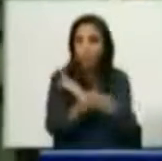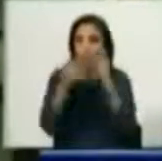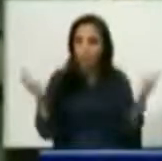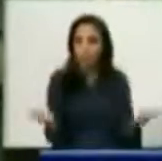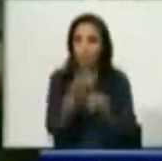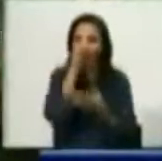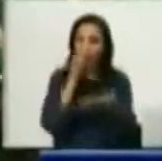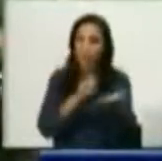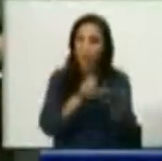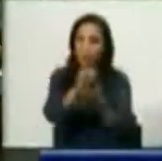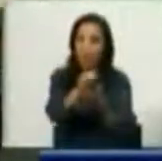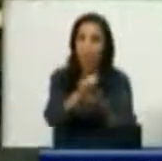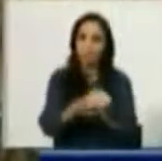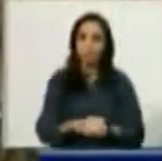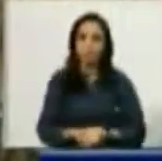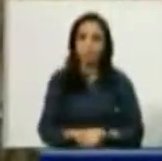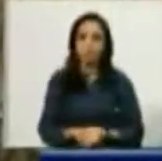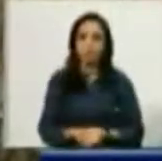es